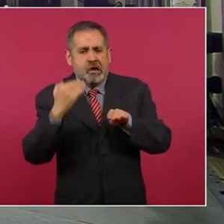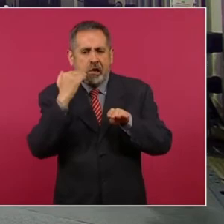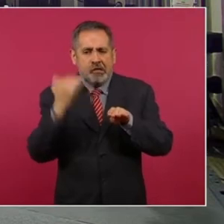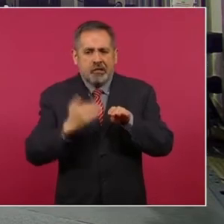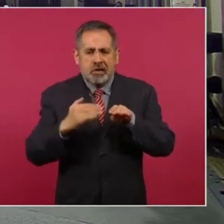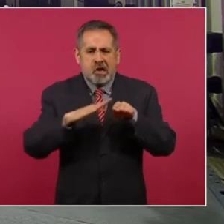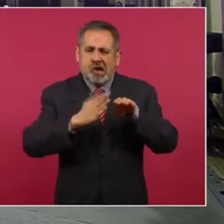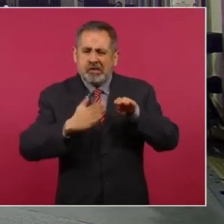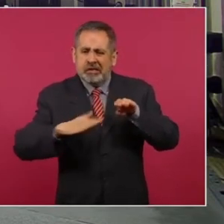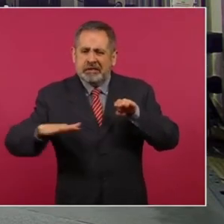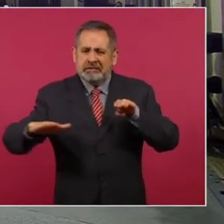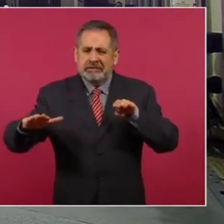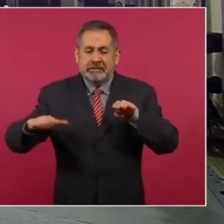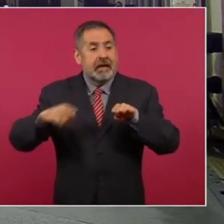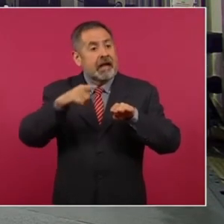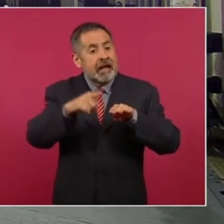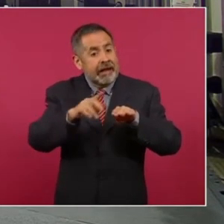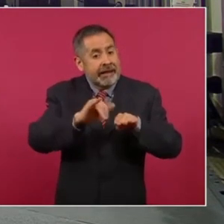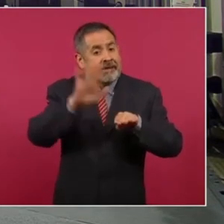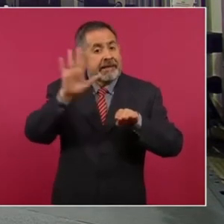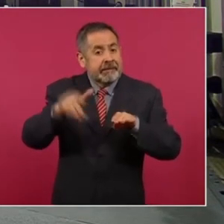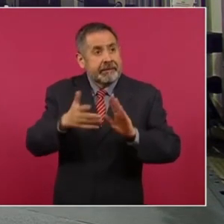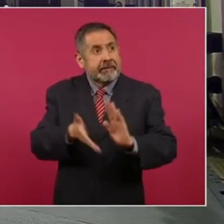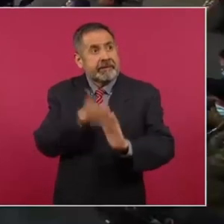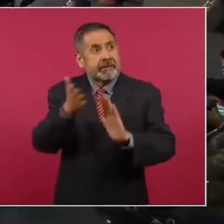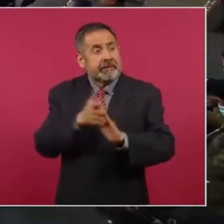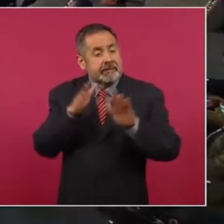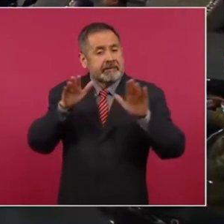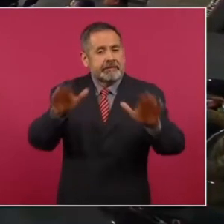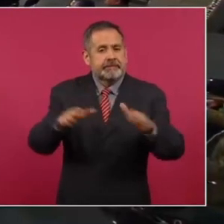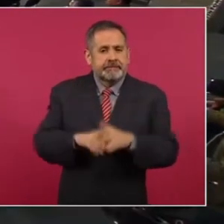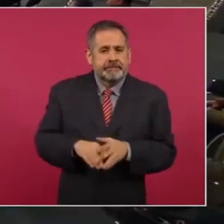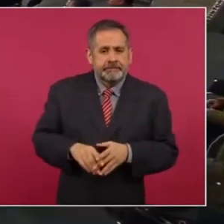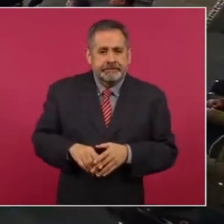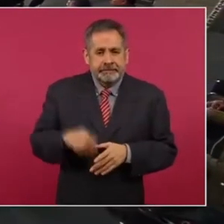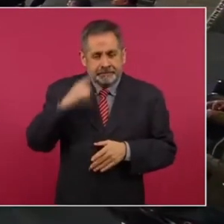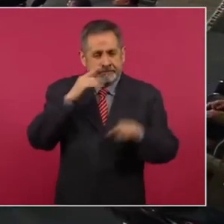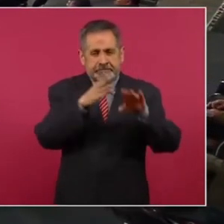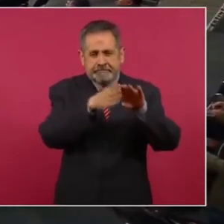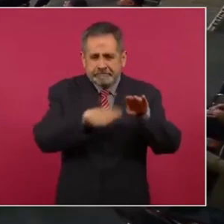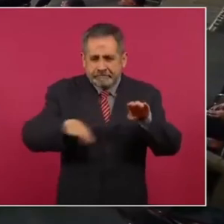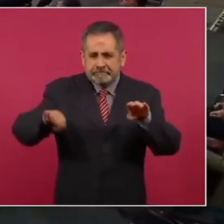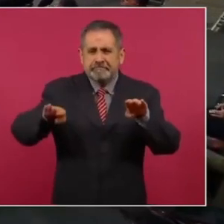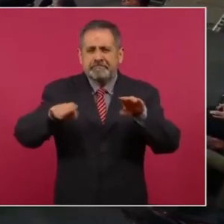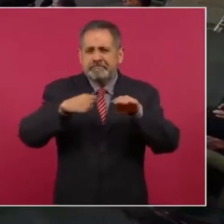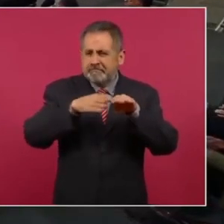donde se iba a construir, aparte de los columpios,